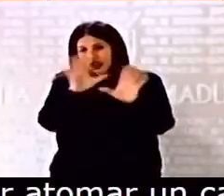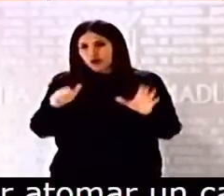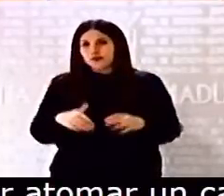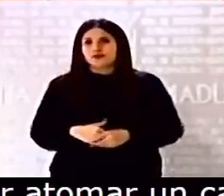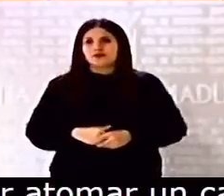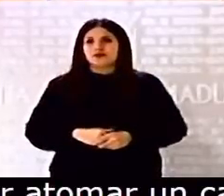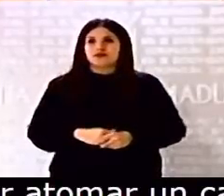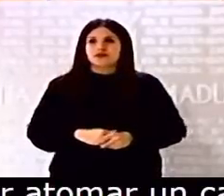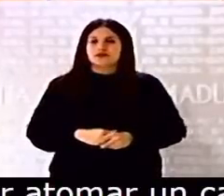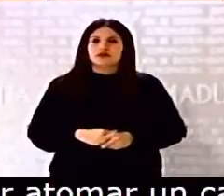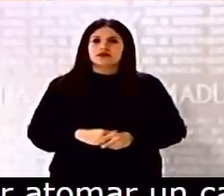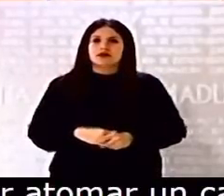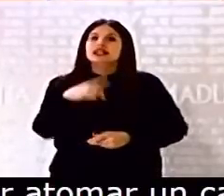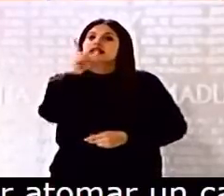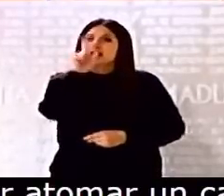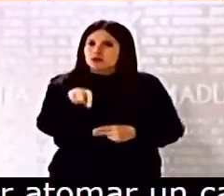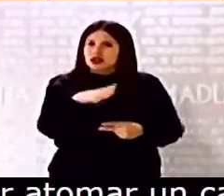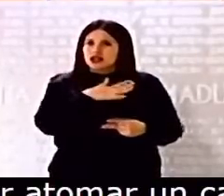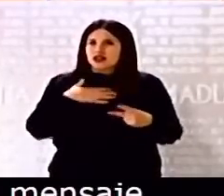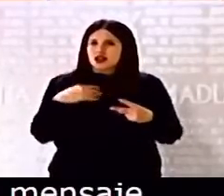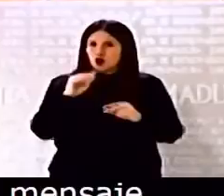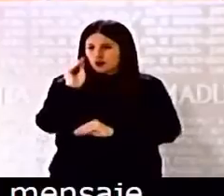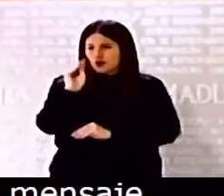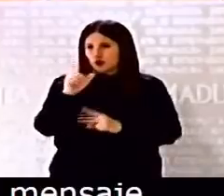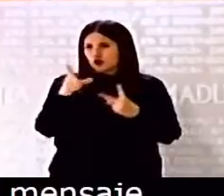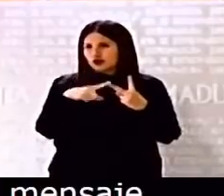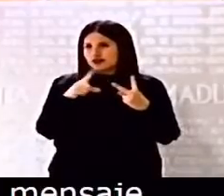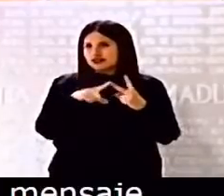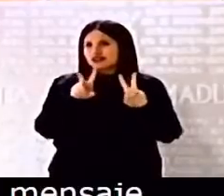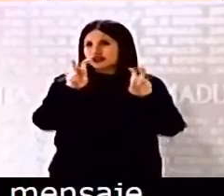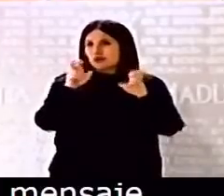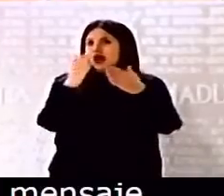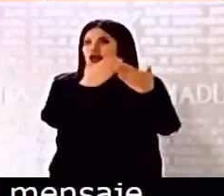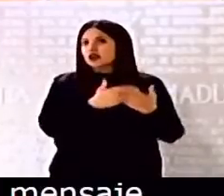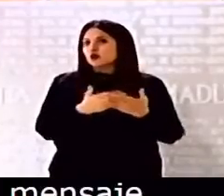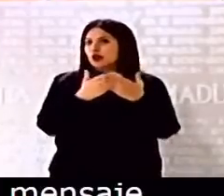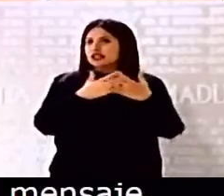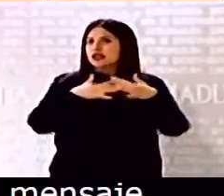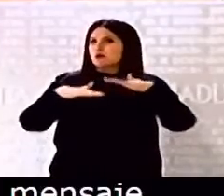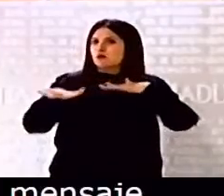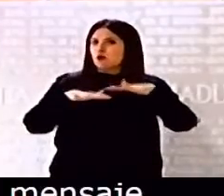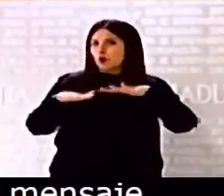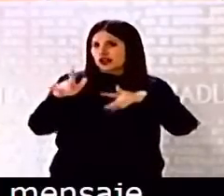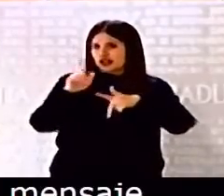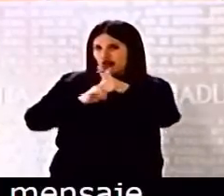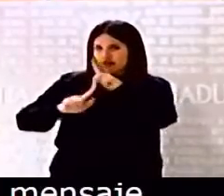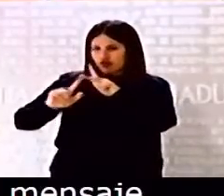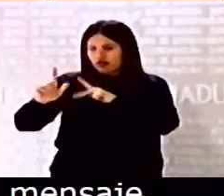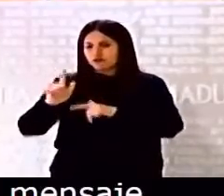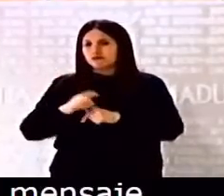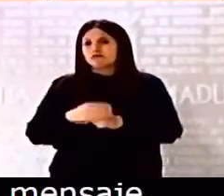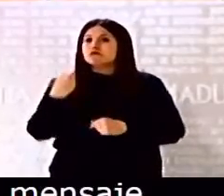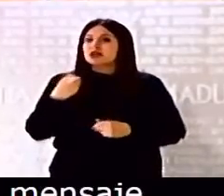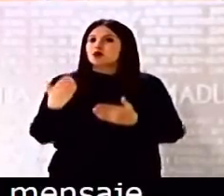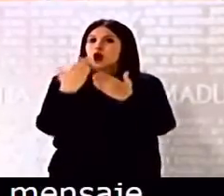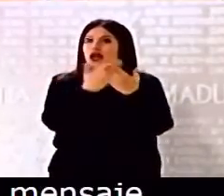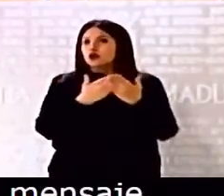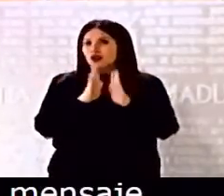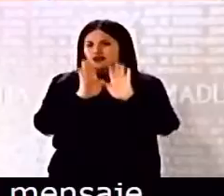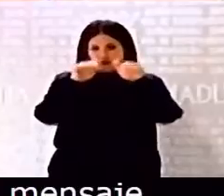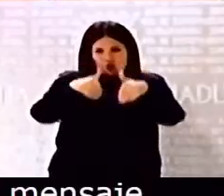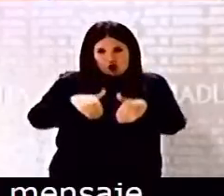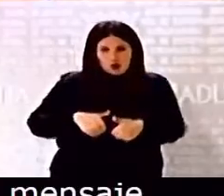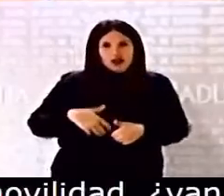Sí. Le quería preguntar también, consejera, acerca de los estudiantes y la movilidad. Ellos van a poder regresar,